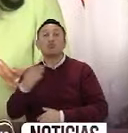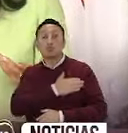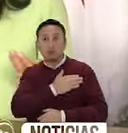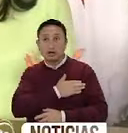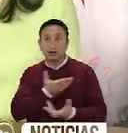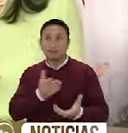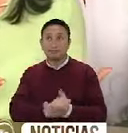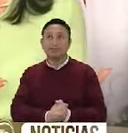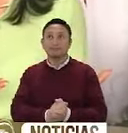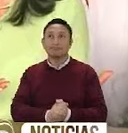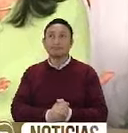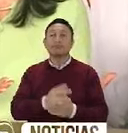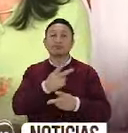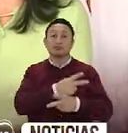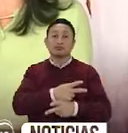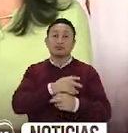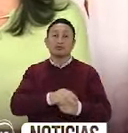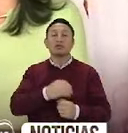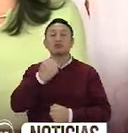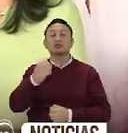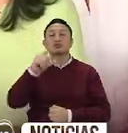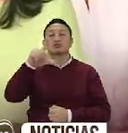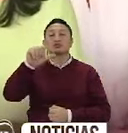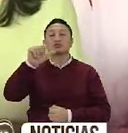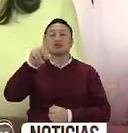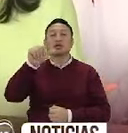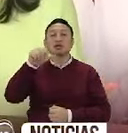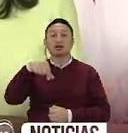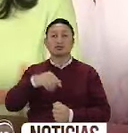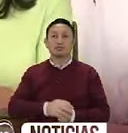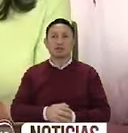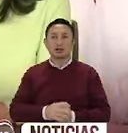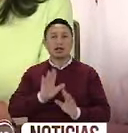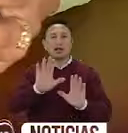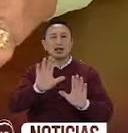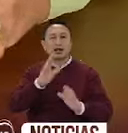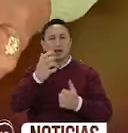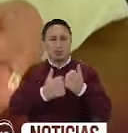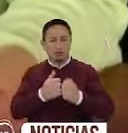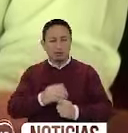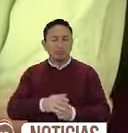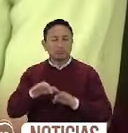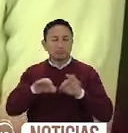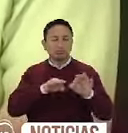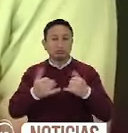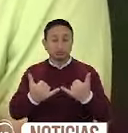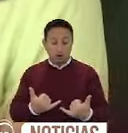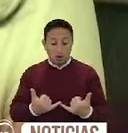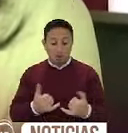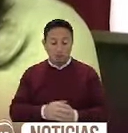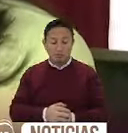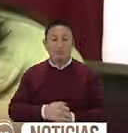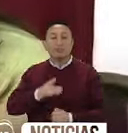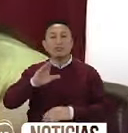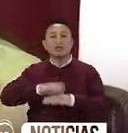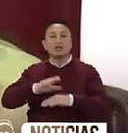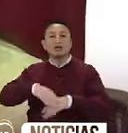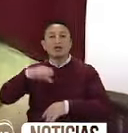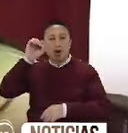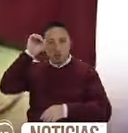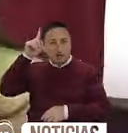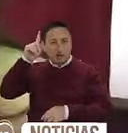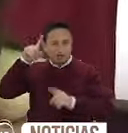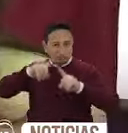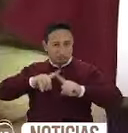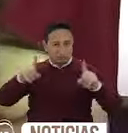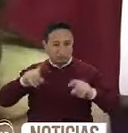La consejera Solanda Goyes, tratando de que no existan malos entendidos, explica que esta vez la falta de unificación de criterios en